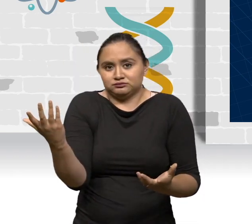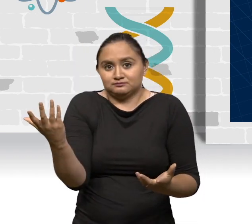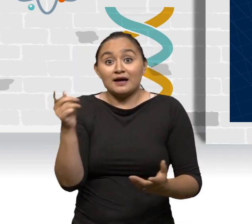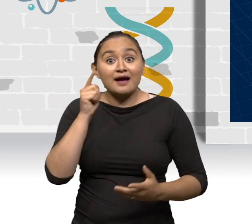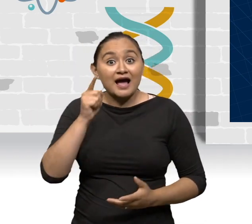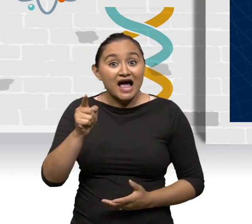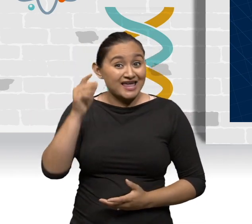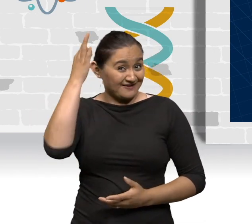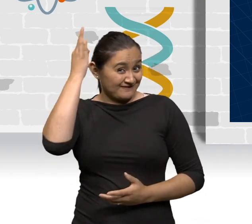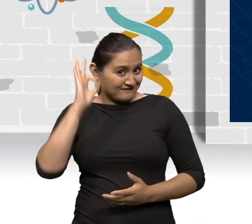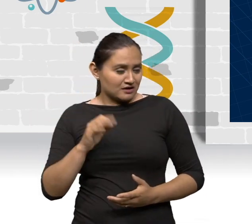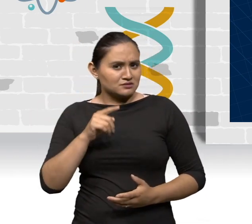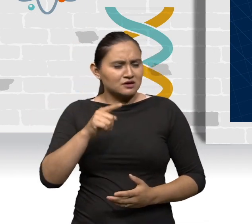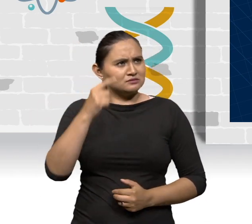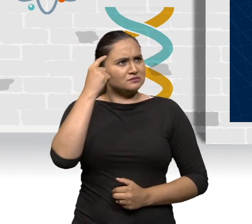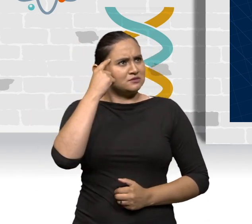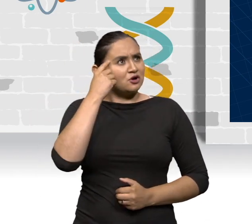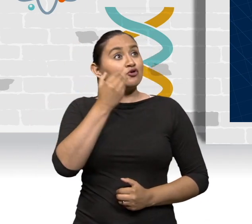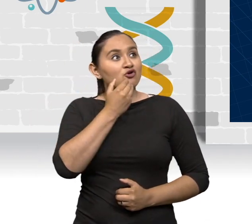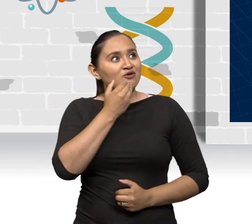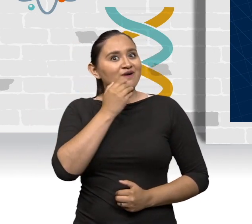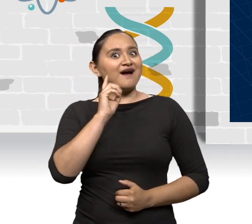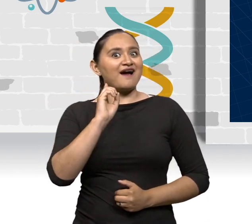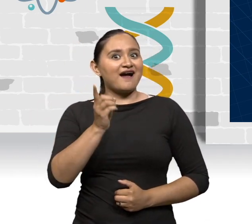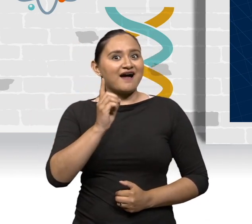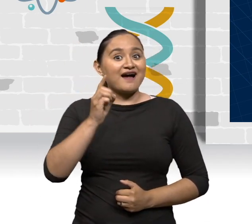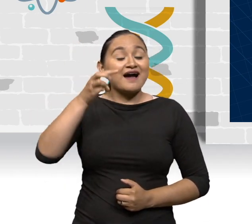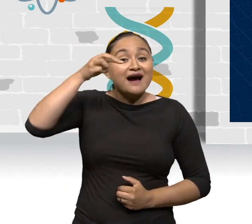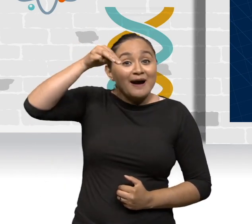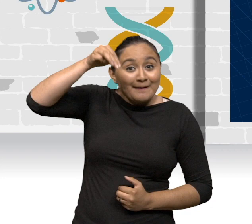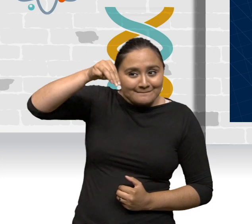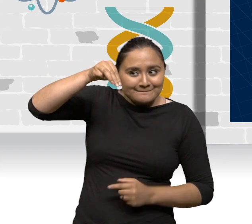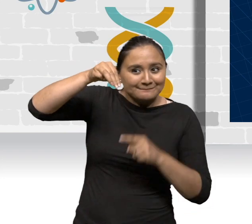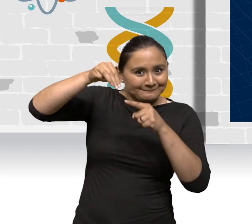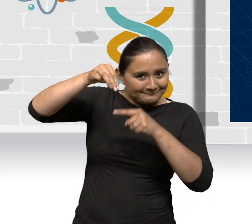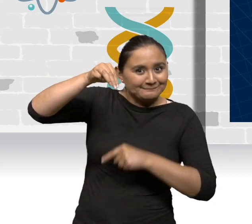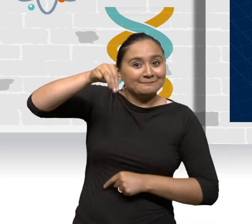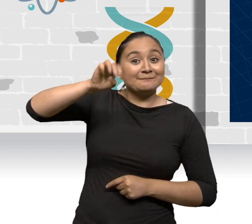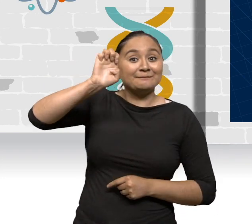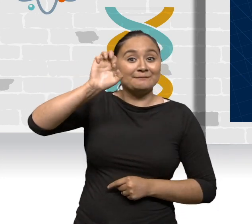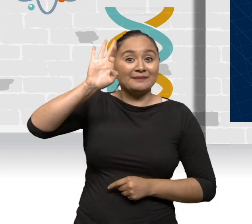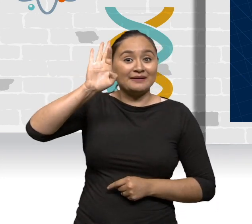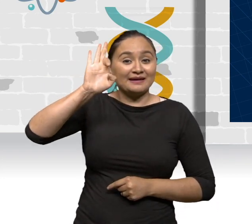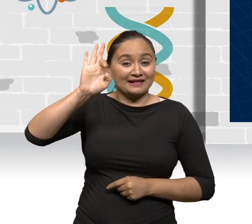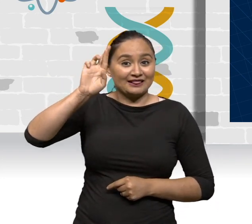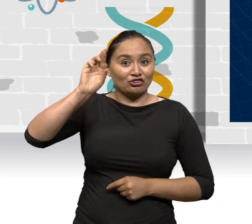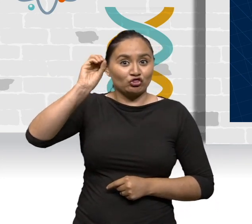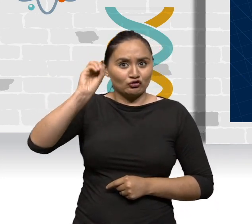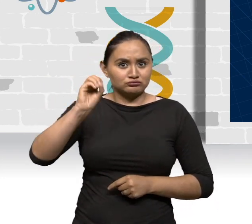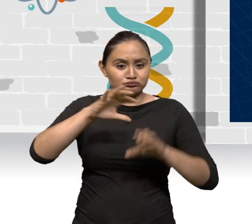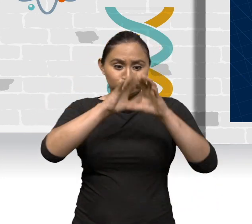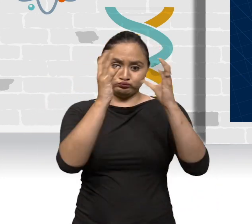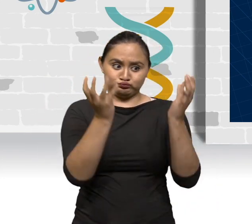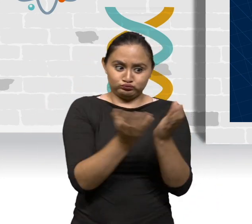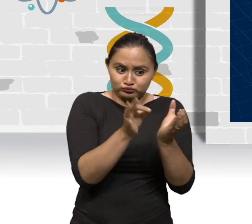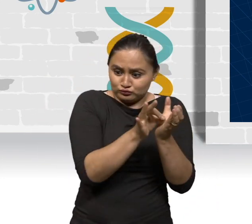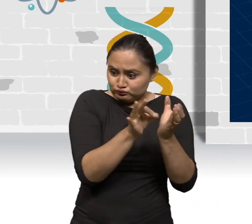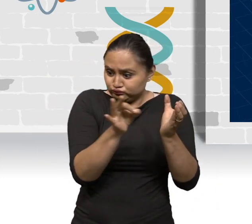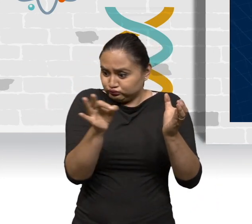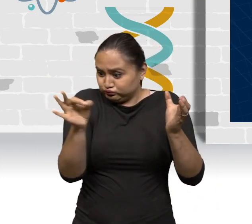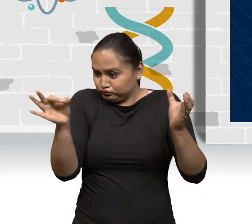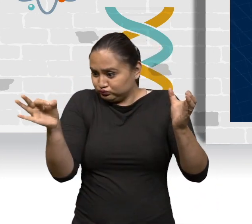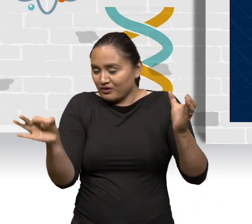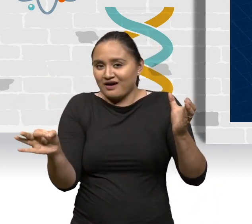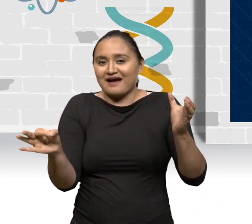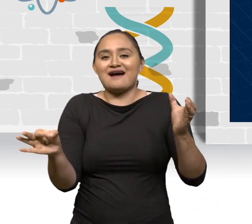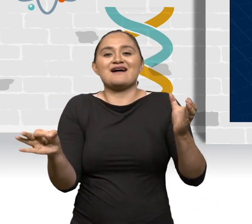como el metro, el cual es la 10.000.000ª parte de la distancia desde la línea equinoccial al polo norte.